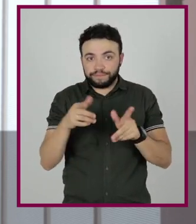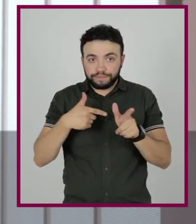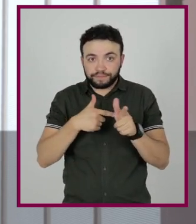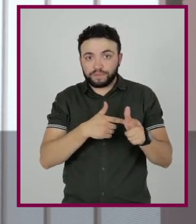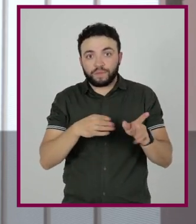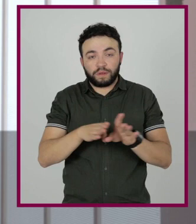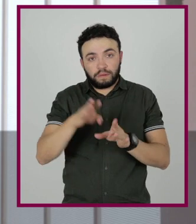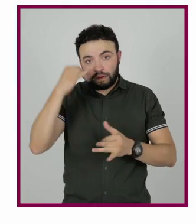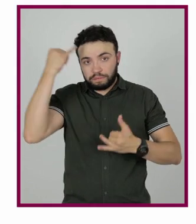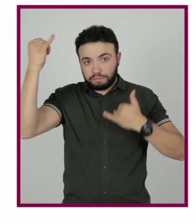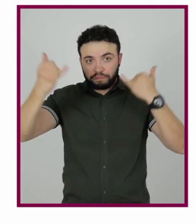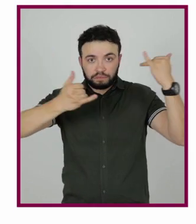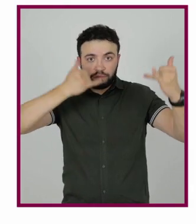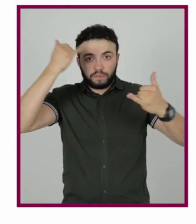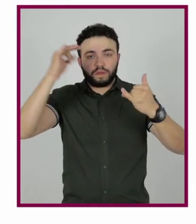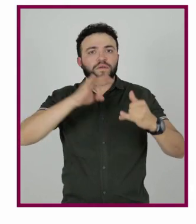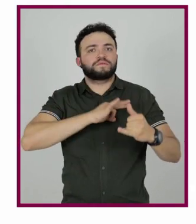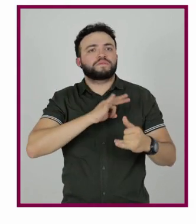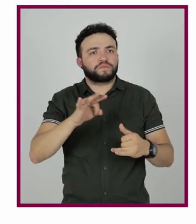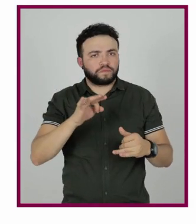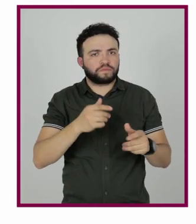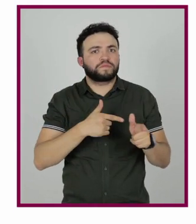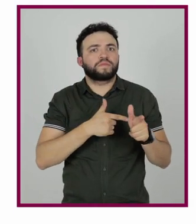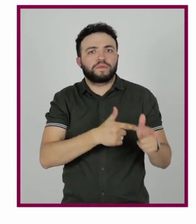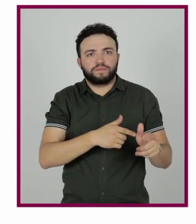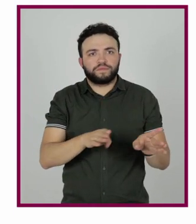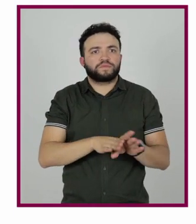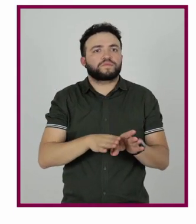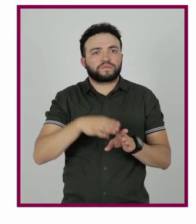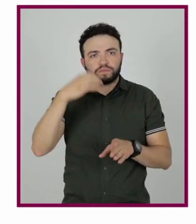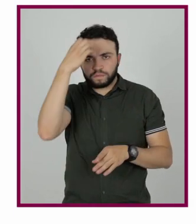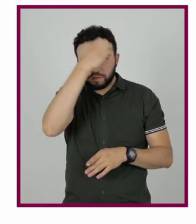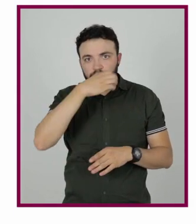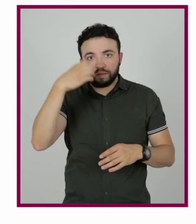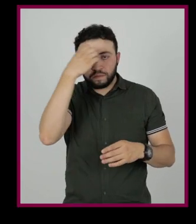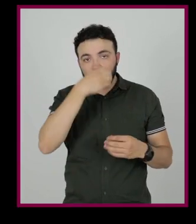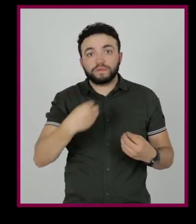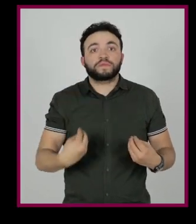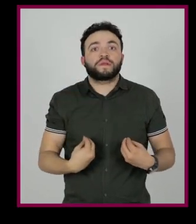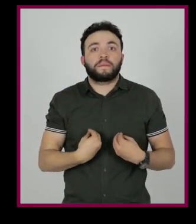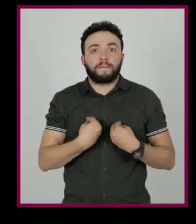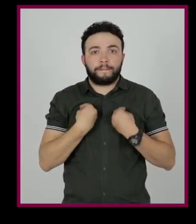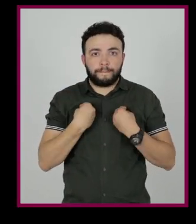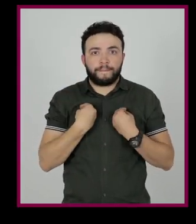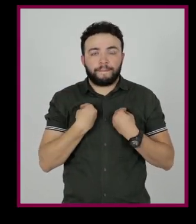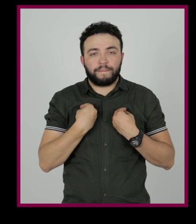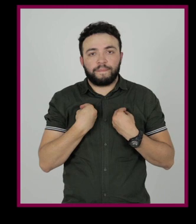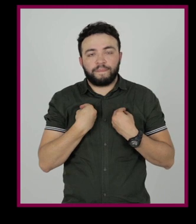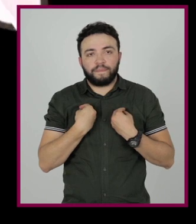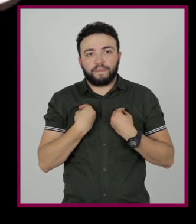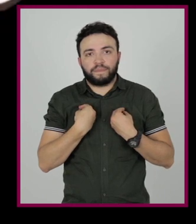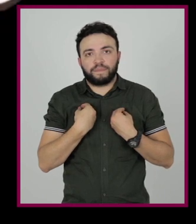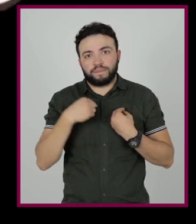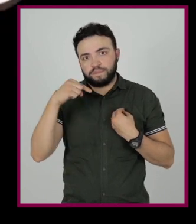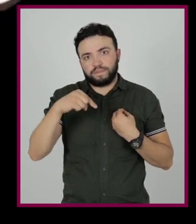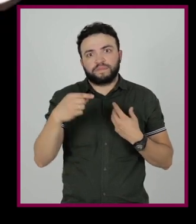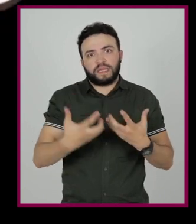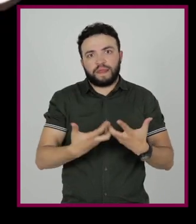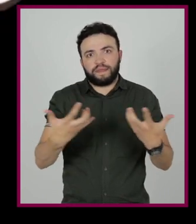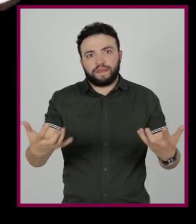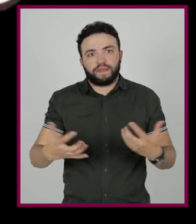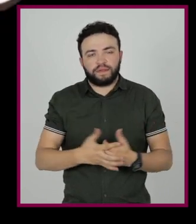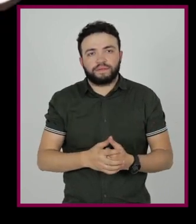este mismo tren de ideas, podemos decir que nos permite estudiar a la vida en la Tierra. ¿Qué problemas resuelve? ¿Qué creencias